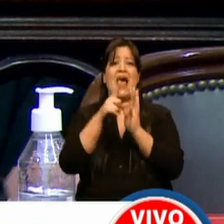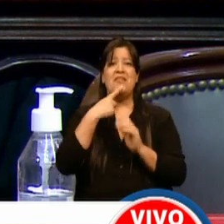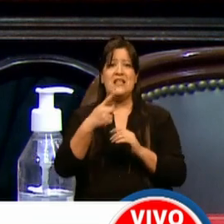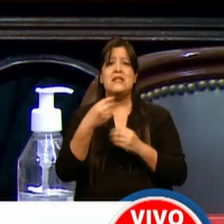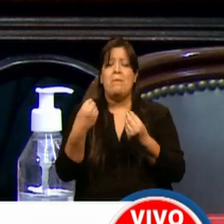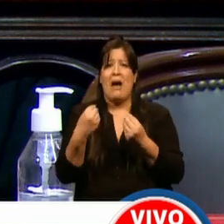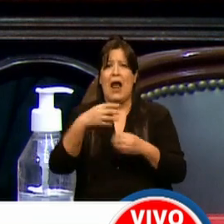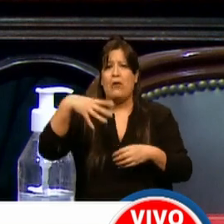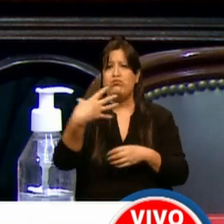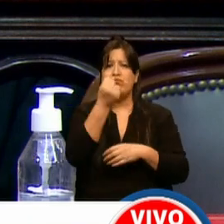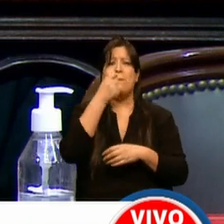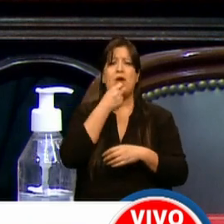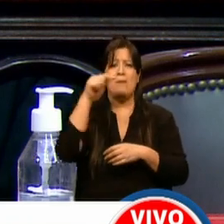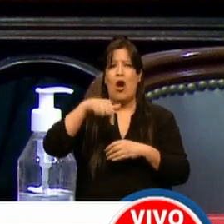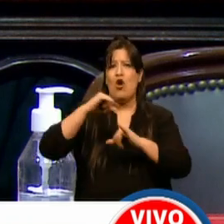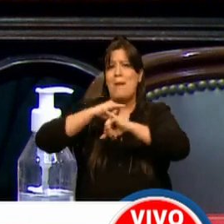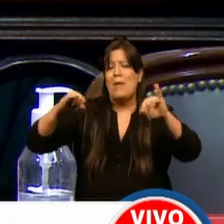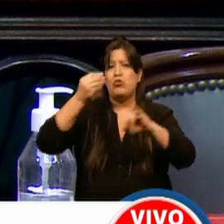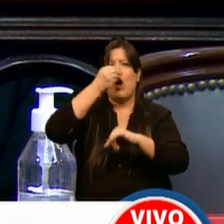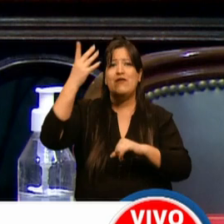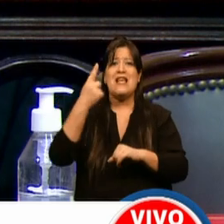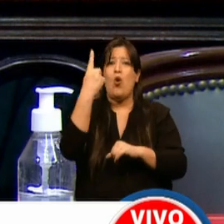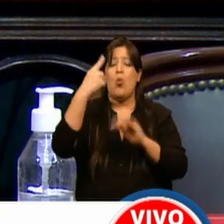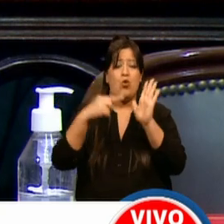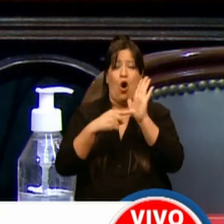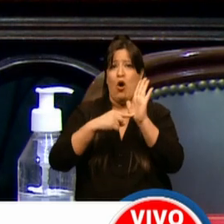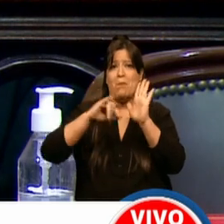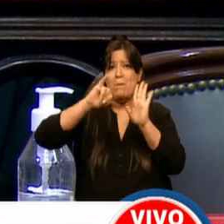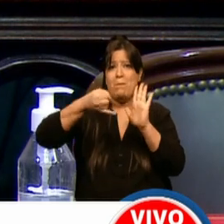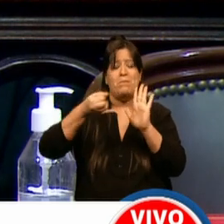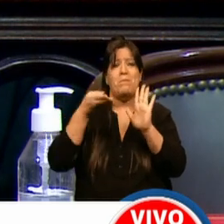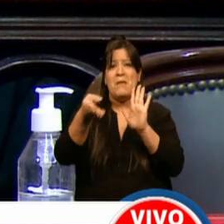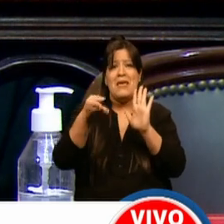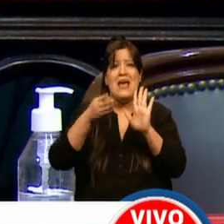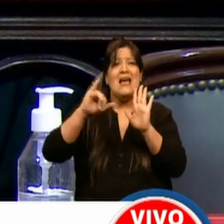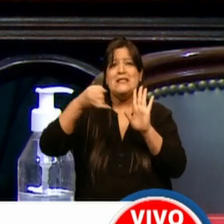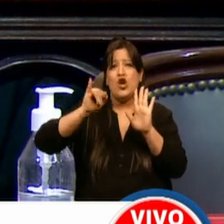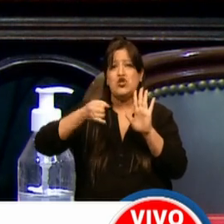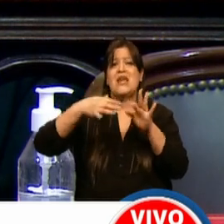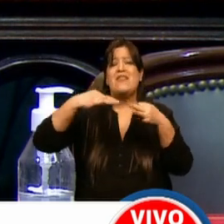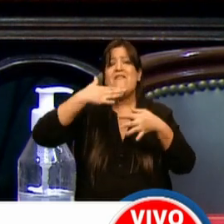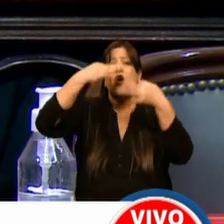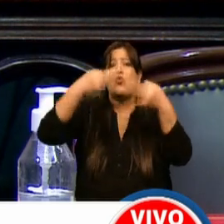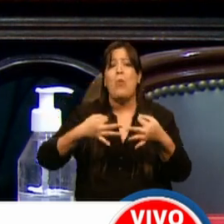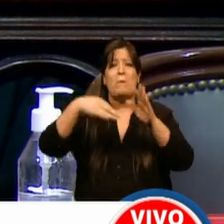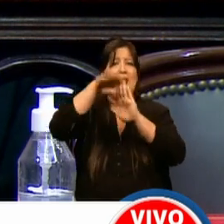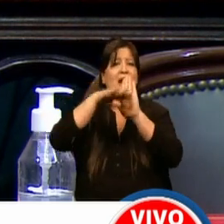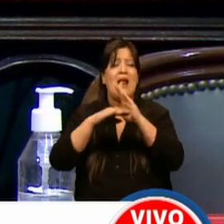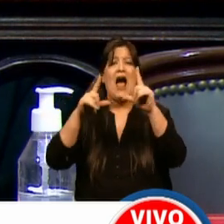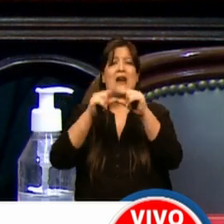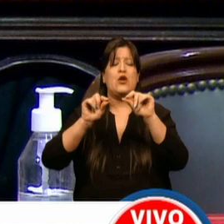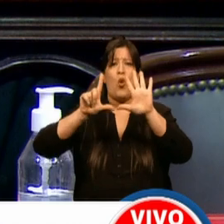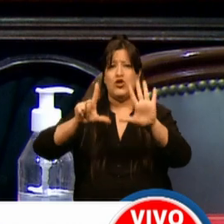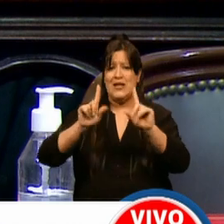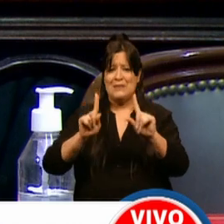acceder ahora a la pauta oficial uno de los requisitos va a ser tener que cumplir con lo que denomina el artículo